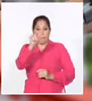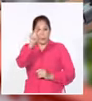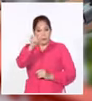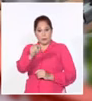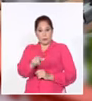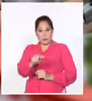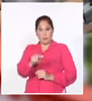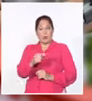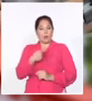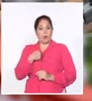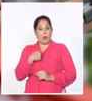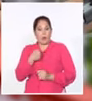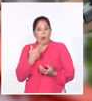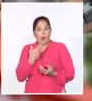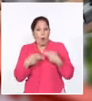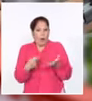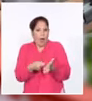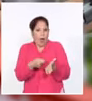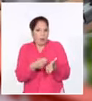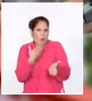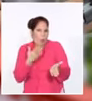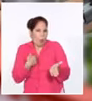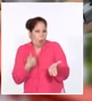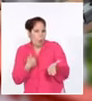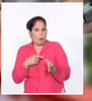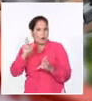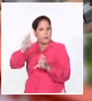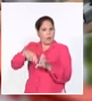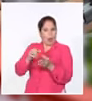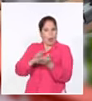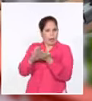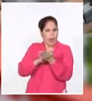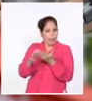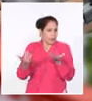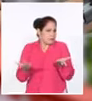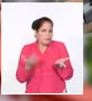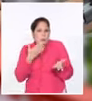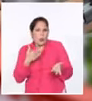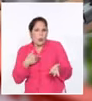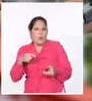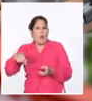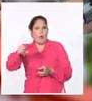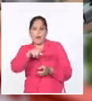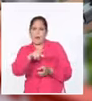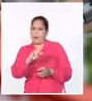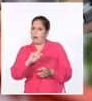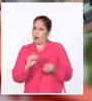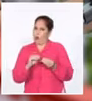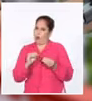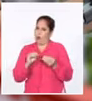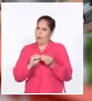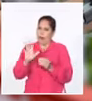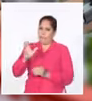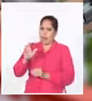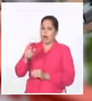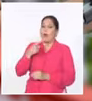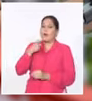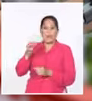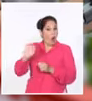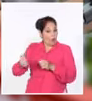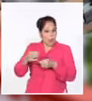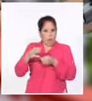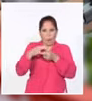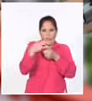quedé de manos atadas ante tales incomprensiones de quienes parecen vivir en una realidad paralela y exigen el efectivo que